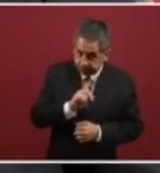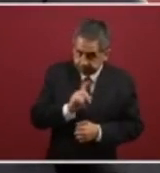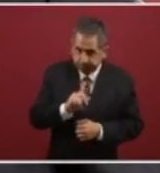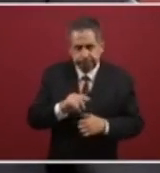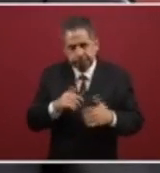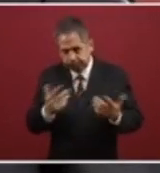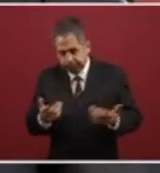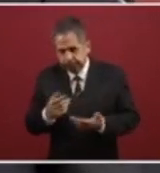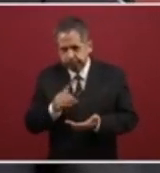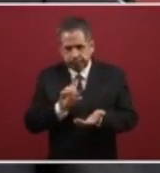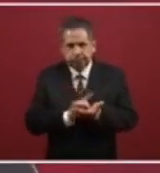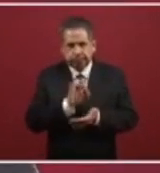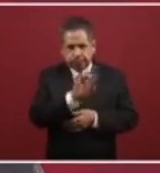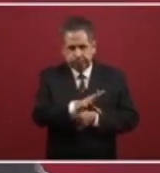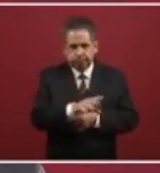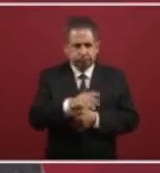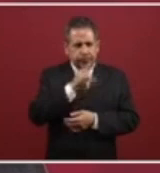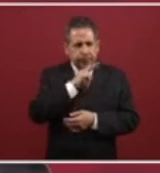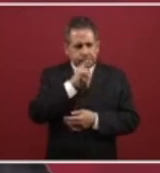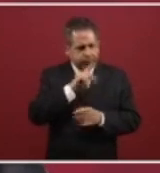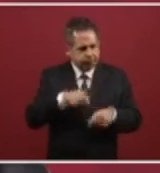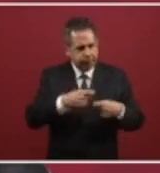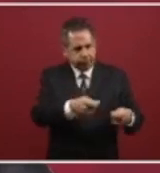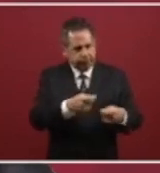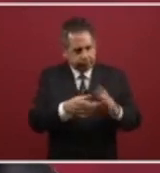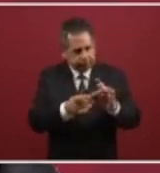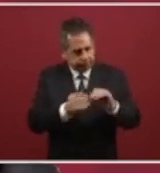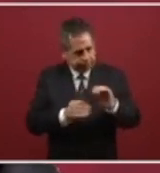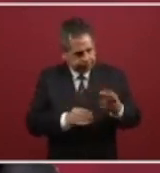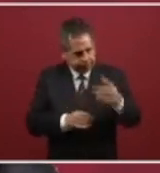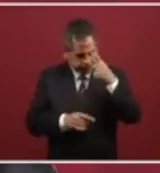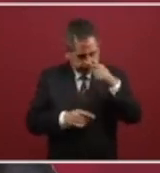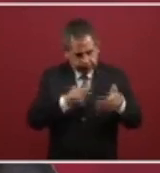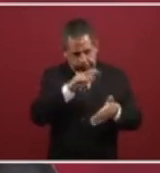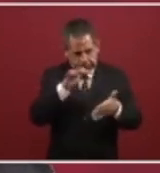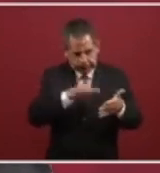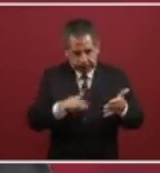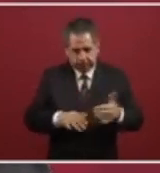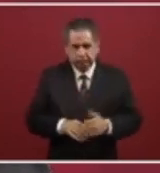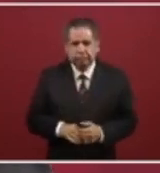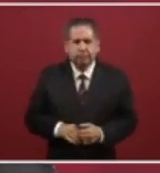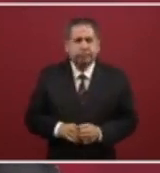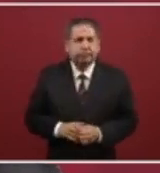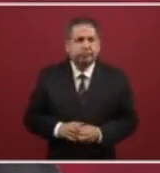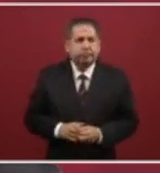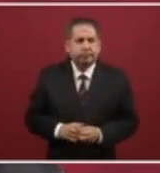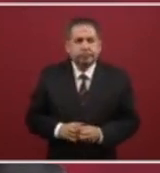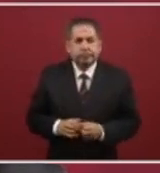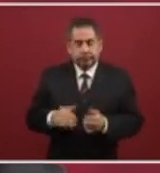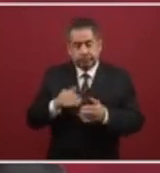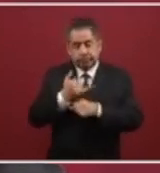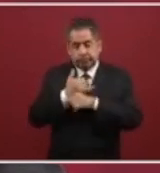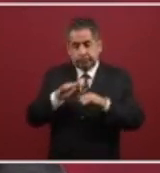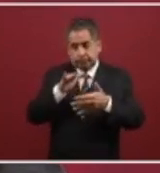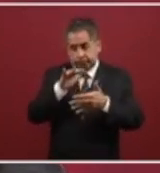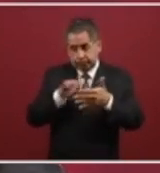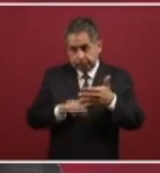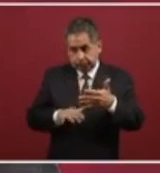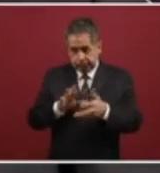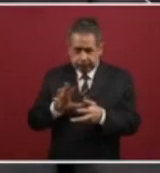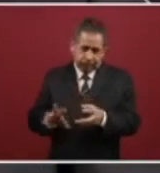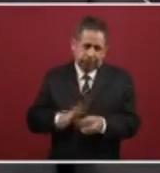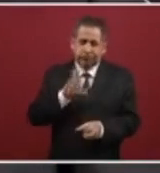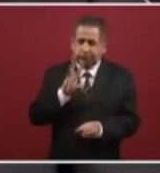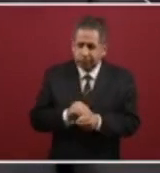Se los hago llegar ahorita lo más pronto posible. Yo lo que diría es, en el informe que rendimos ayer está todo lo